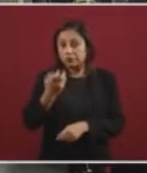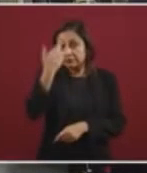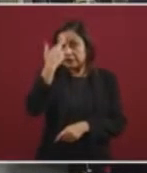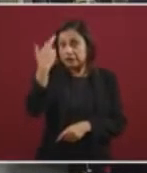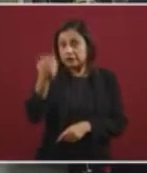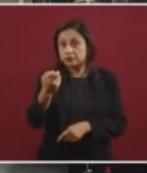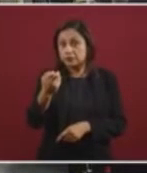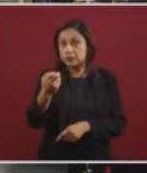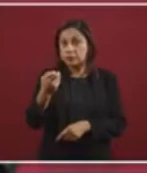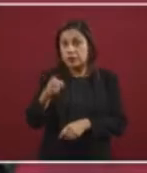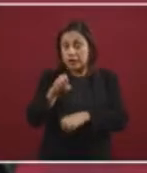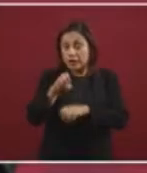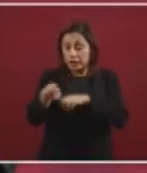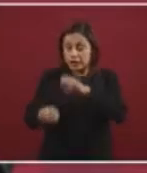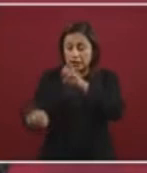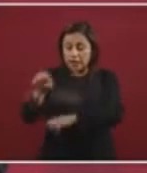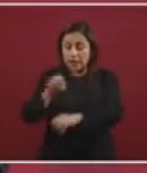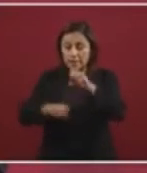Destruyeron su empresa